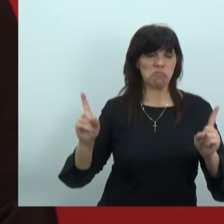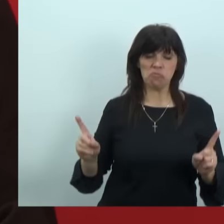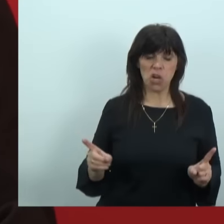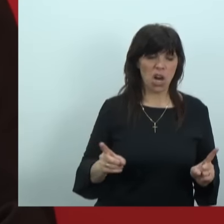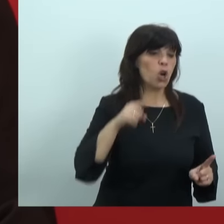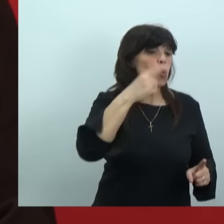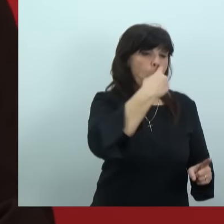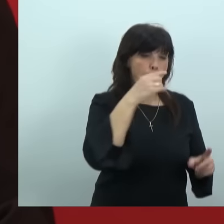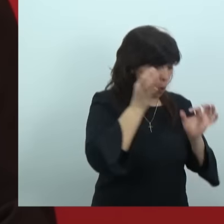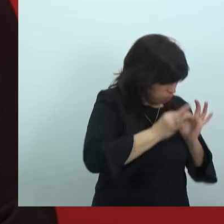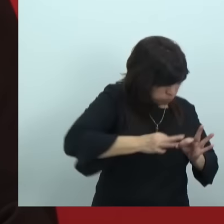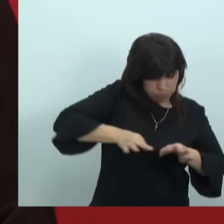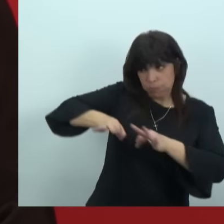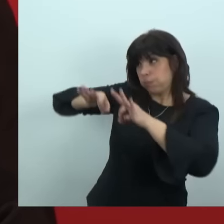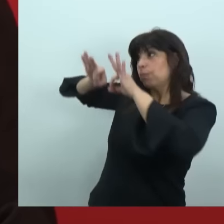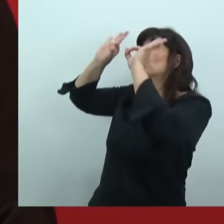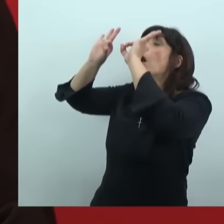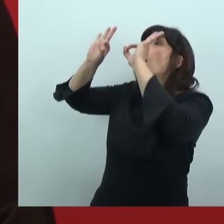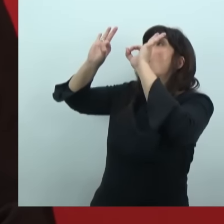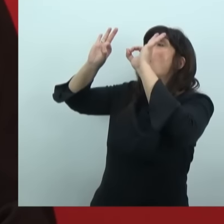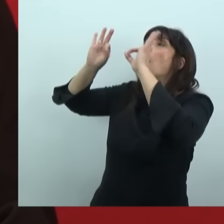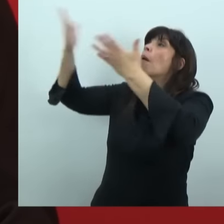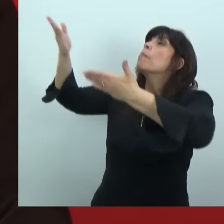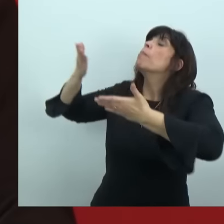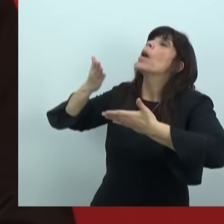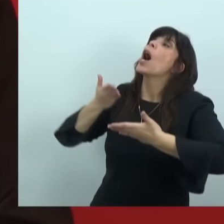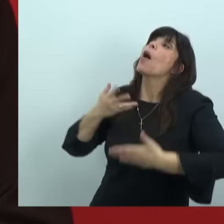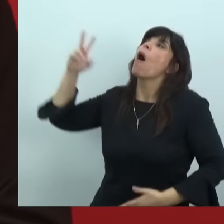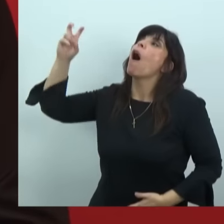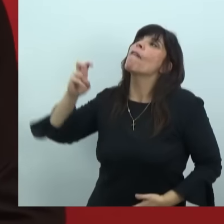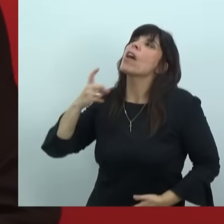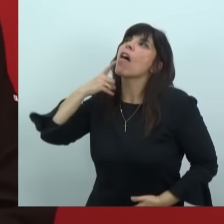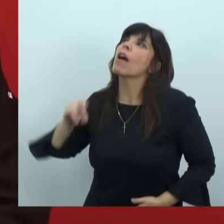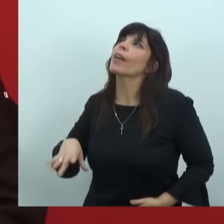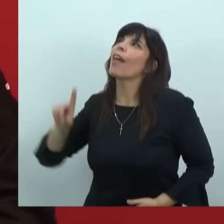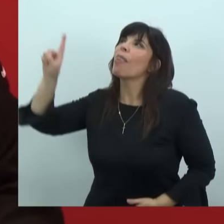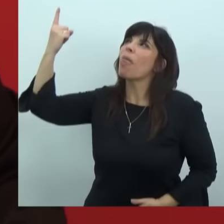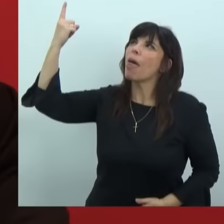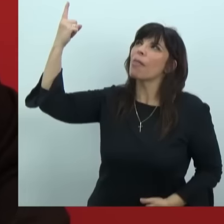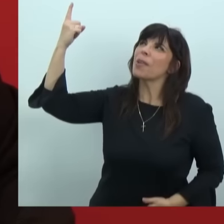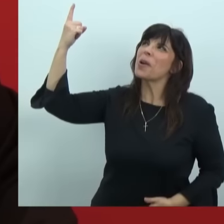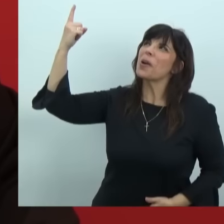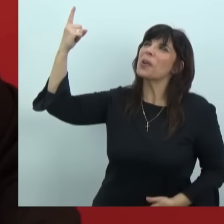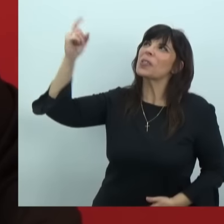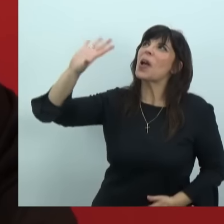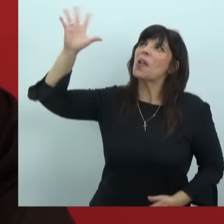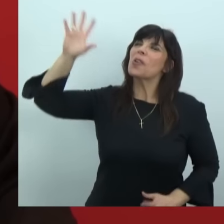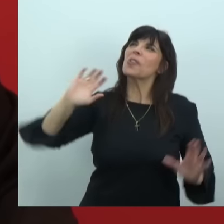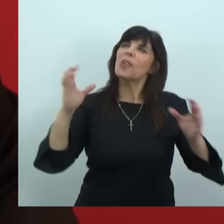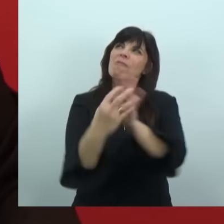hacia los montes y diga, ¿de dónde viene mi ayuda? Mi ayuda viene de aquel que ha creado los cielos y la